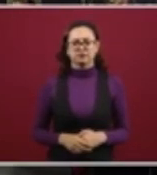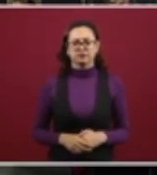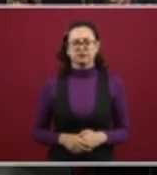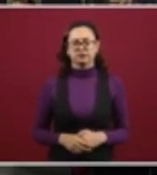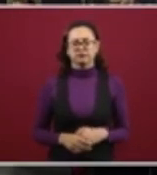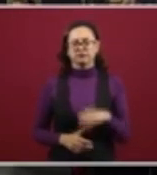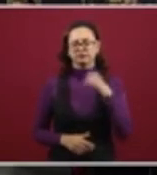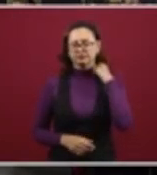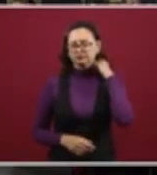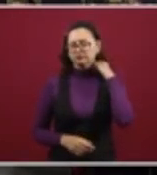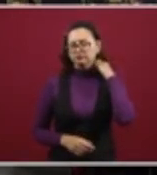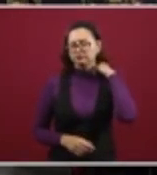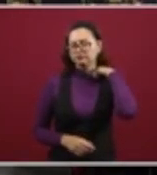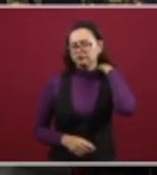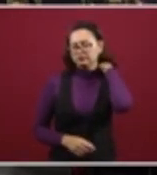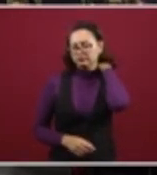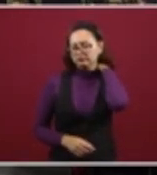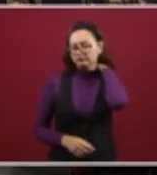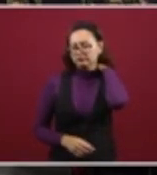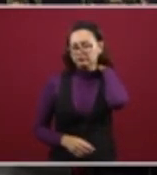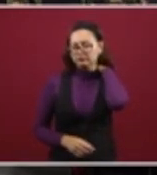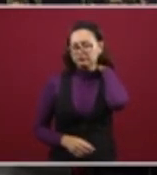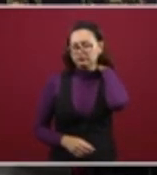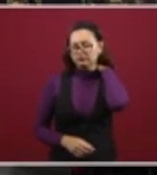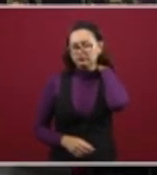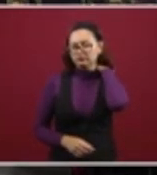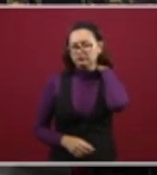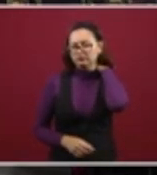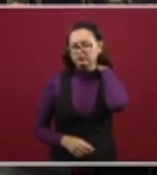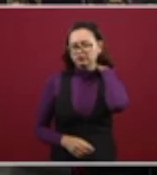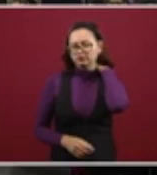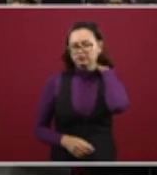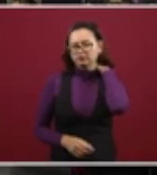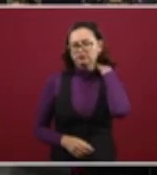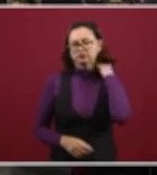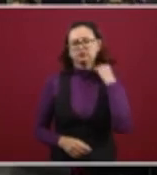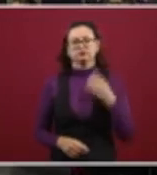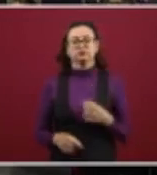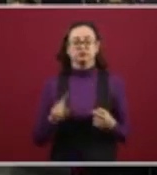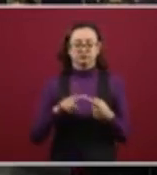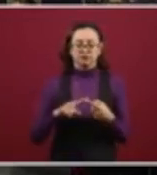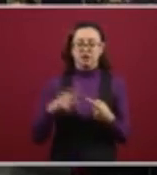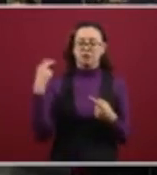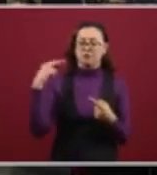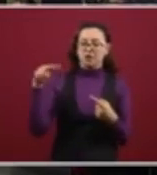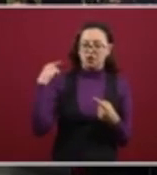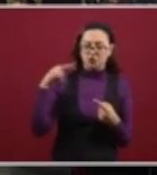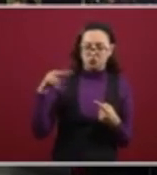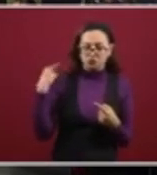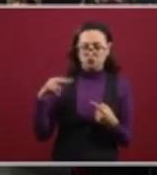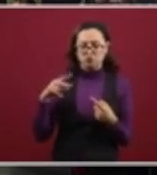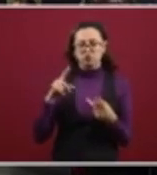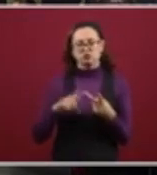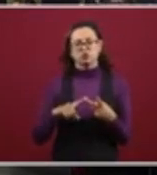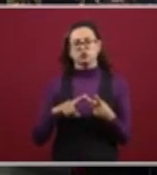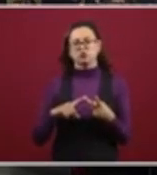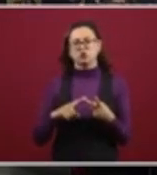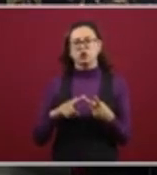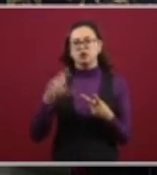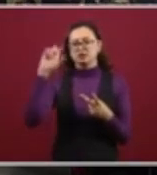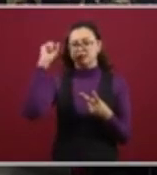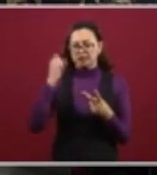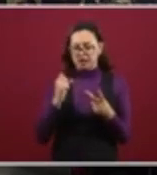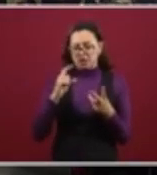que han confirmado hasta en la madrugada paros en Veracruz, en Sinaloa, en